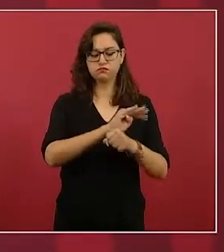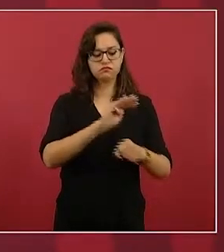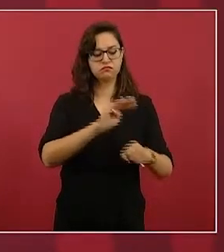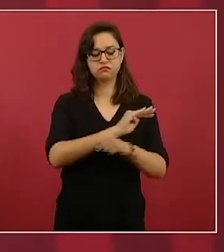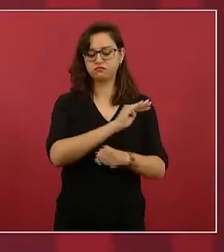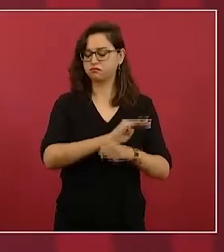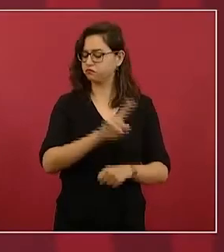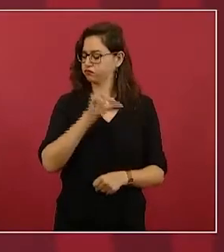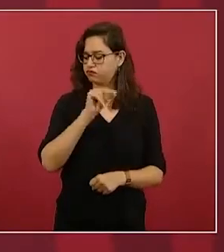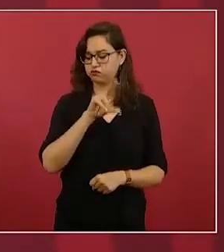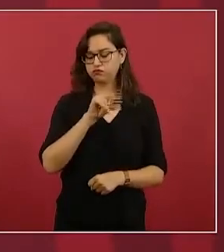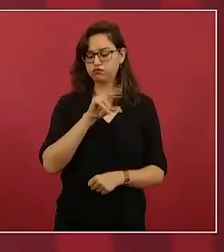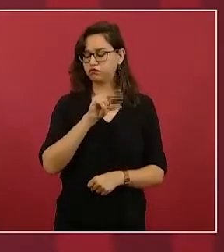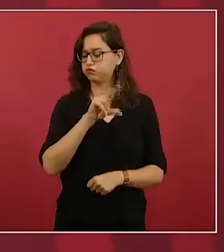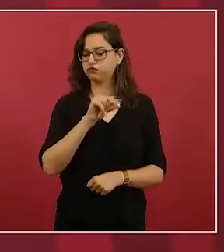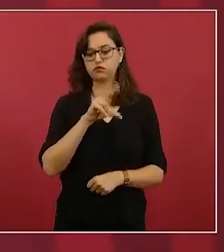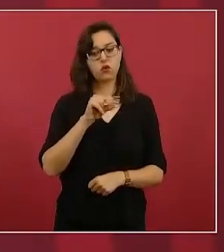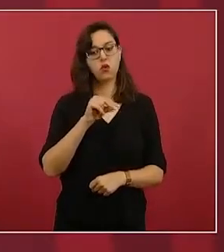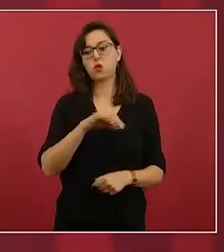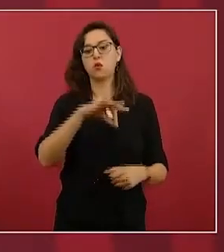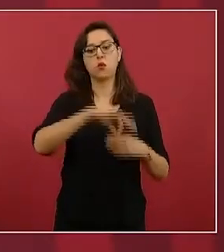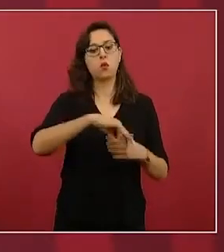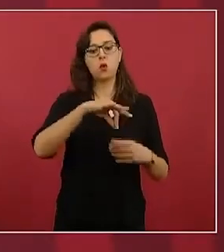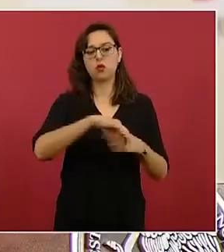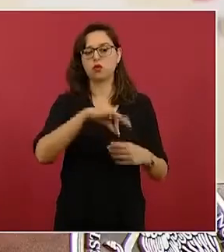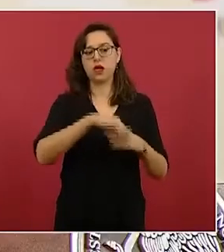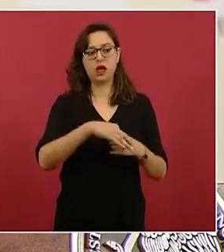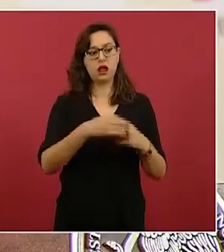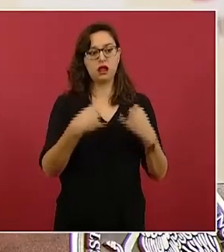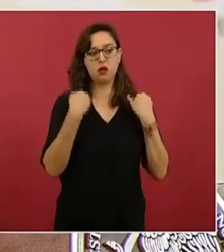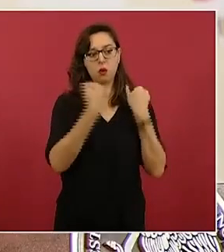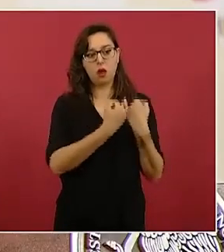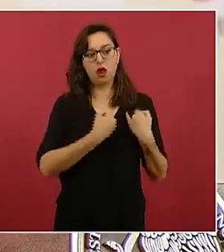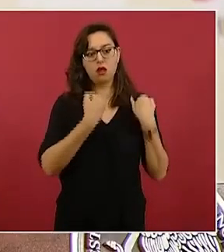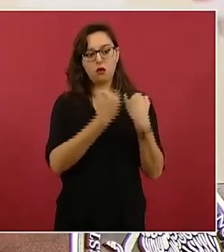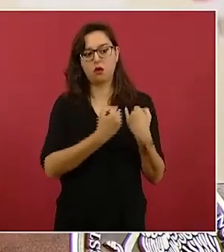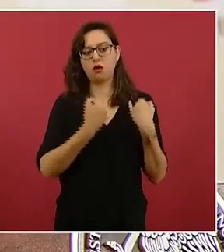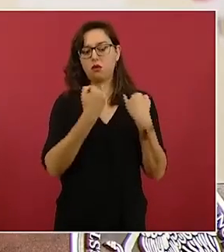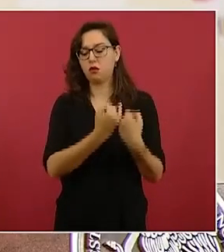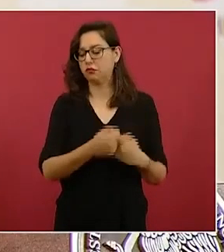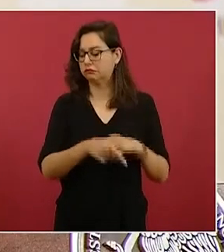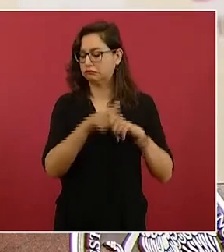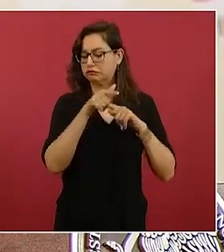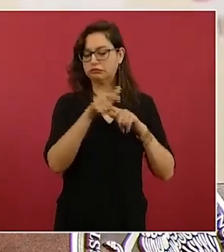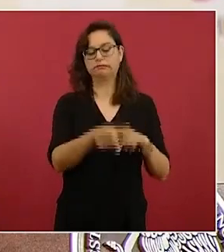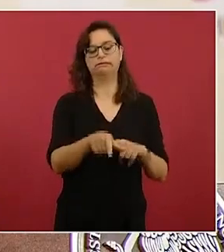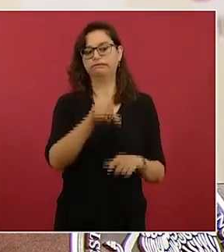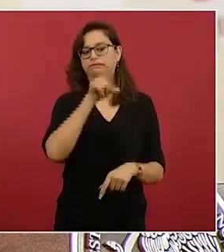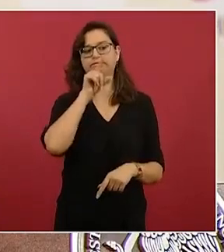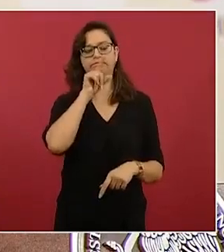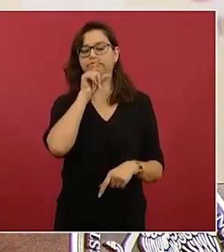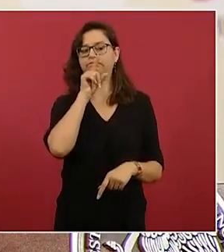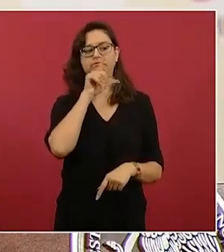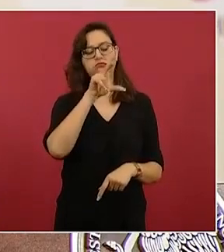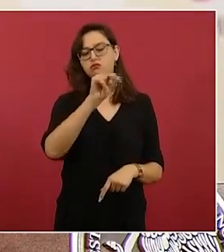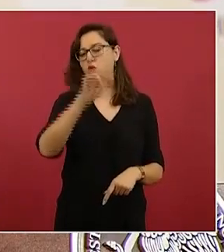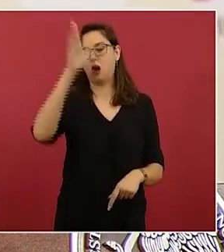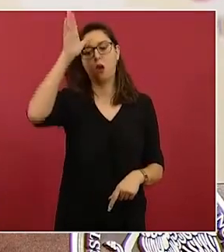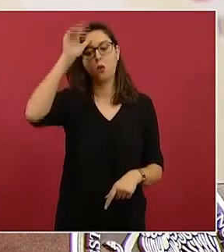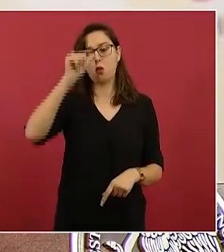con votar para que se siga protegiendo a las empresas